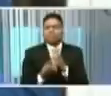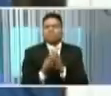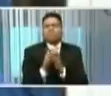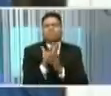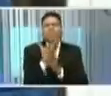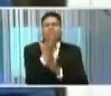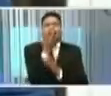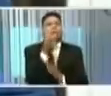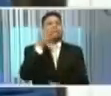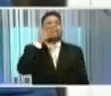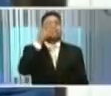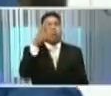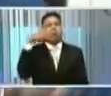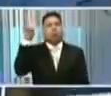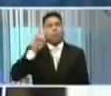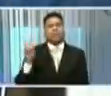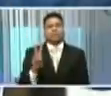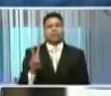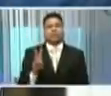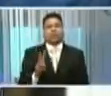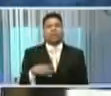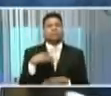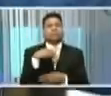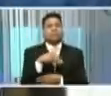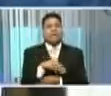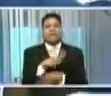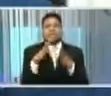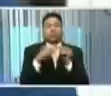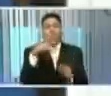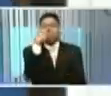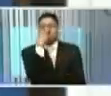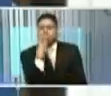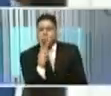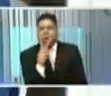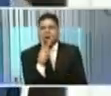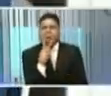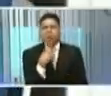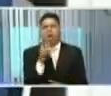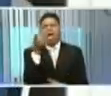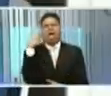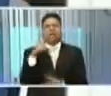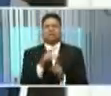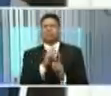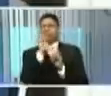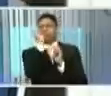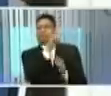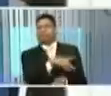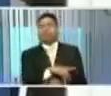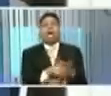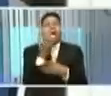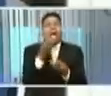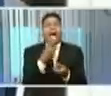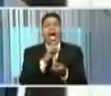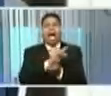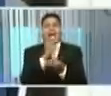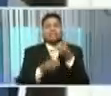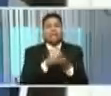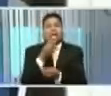del pueblo de Venezuela, de la miseria, del olvido, de la orfandad, a convertirse en un pueblo